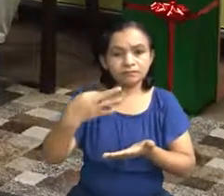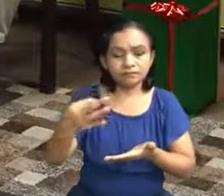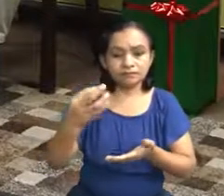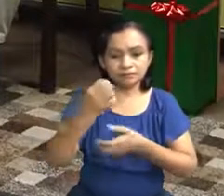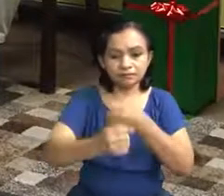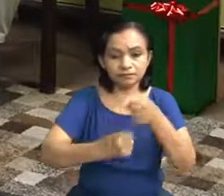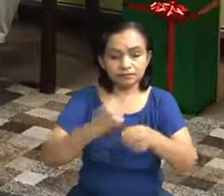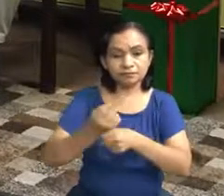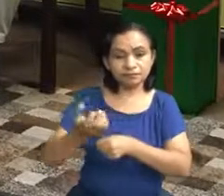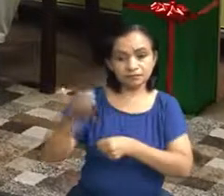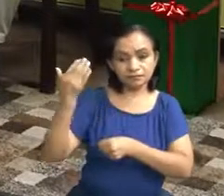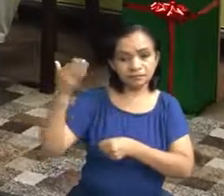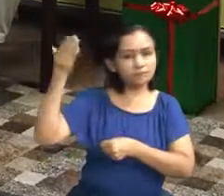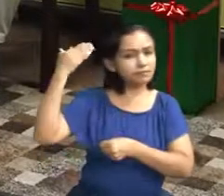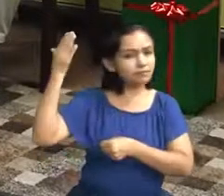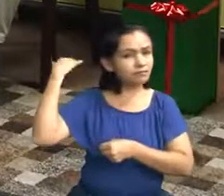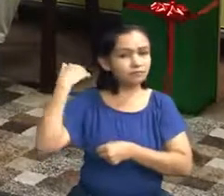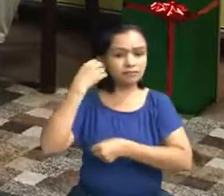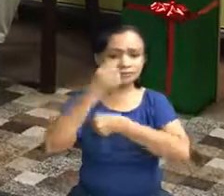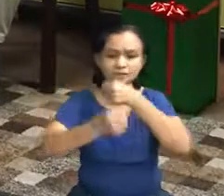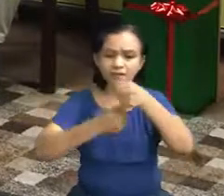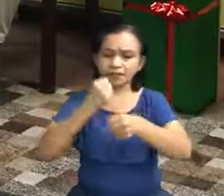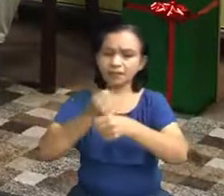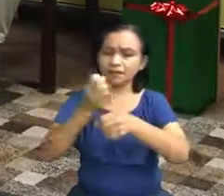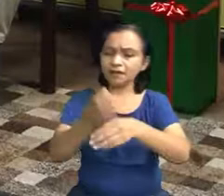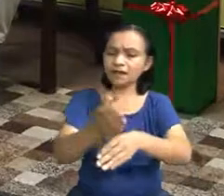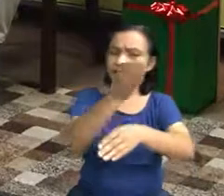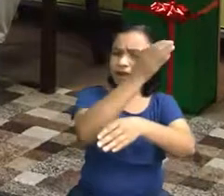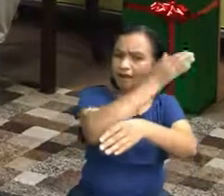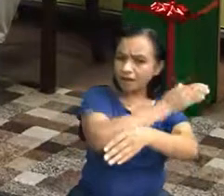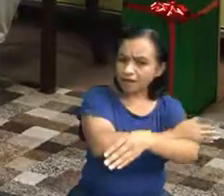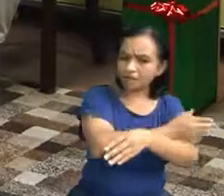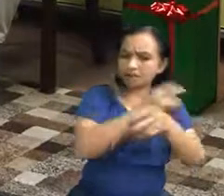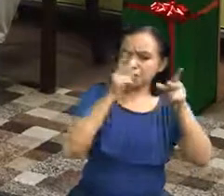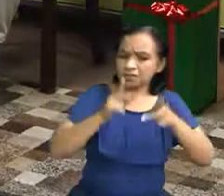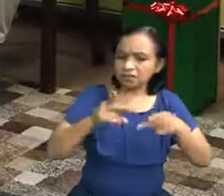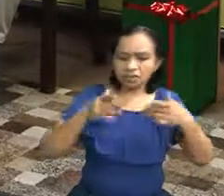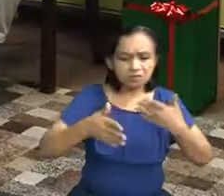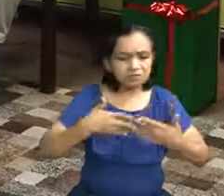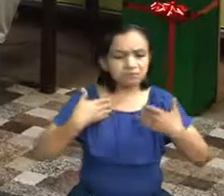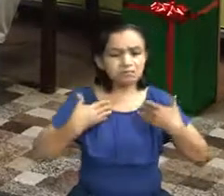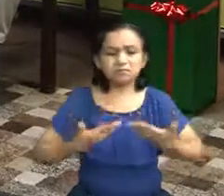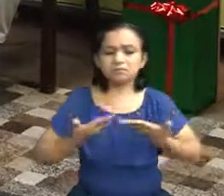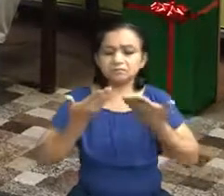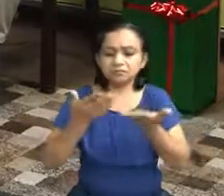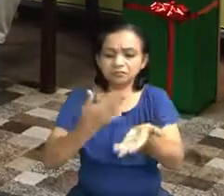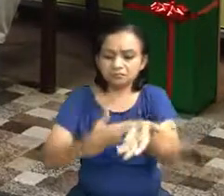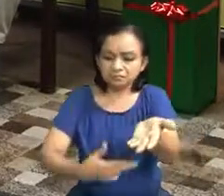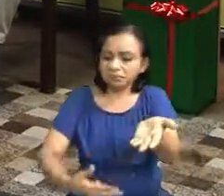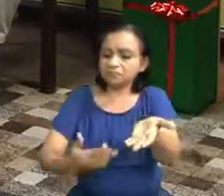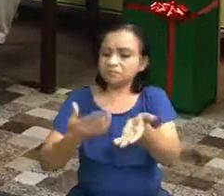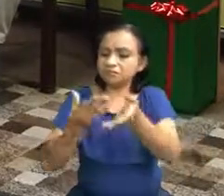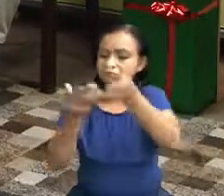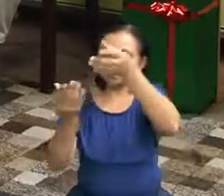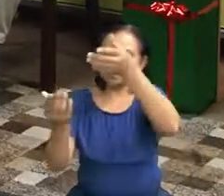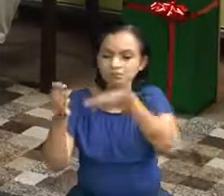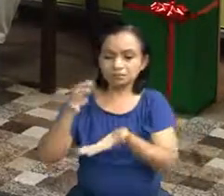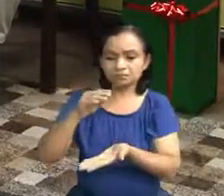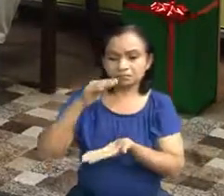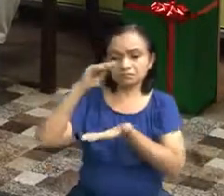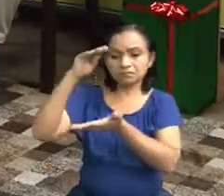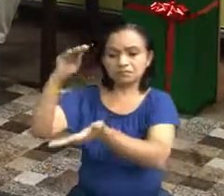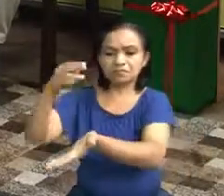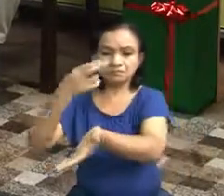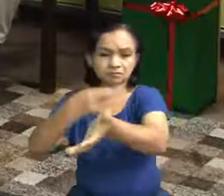el año pasado, sino desde años anteriores. Cuando el Banco Nacional de Sangre pasó a manos